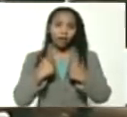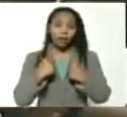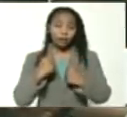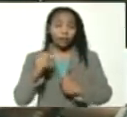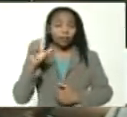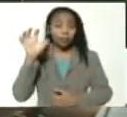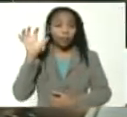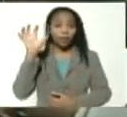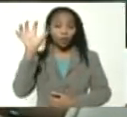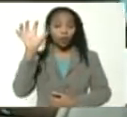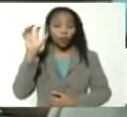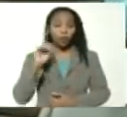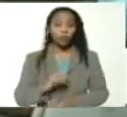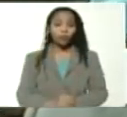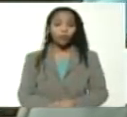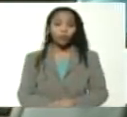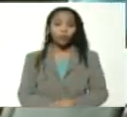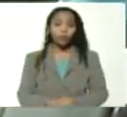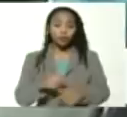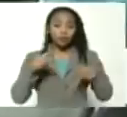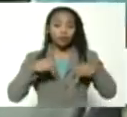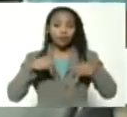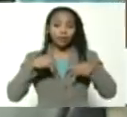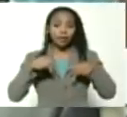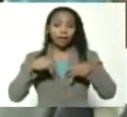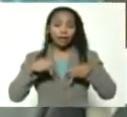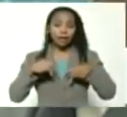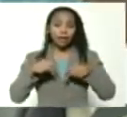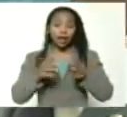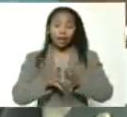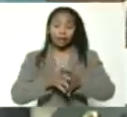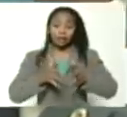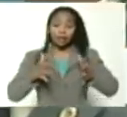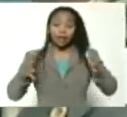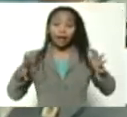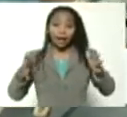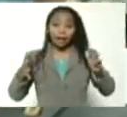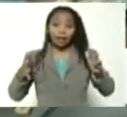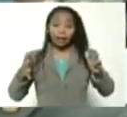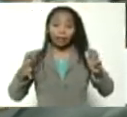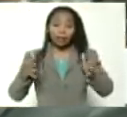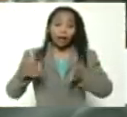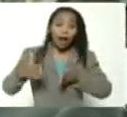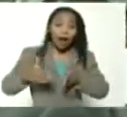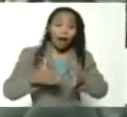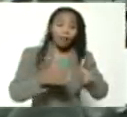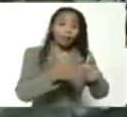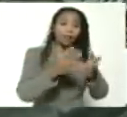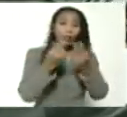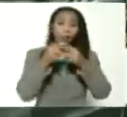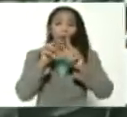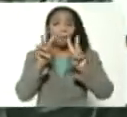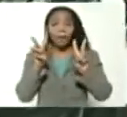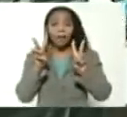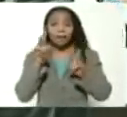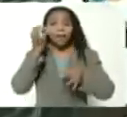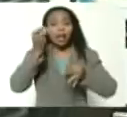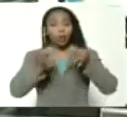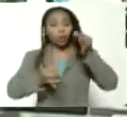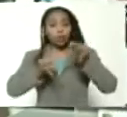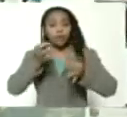patriótico en esta gran cruzada por la paz, por la